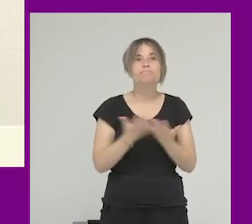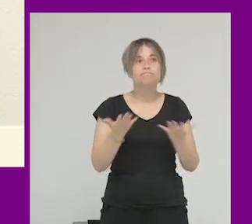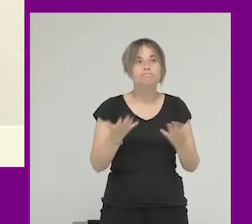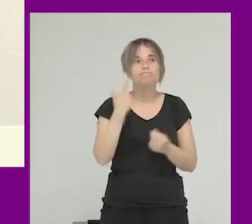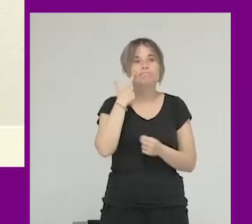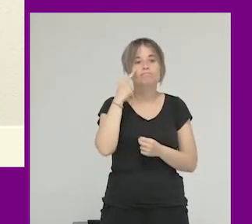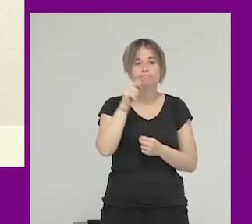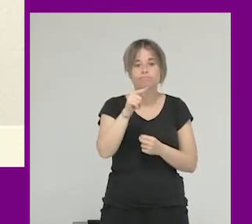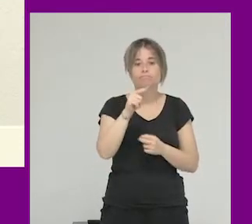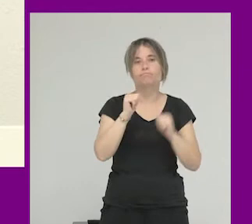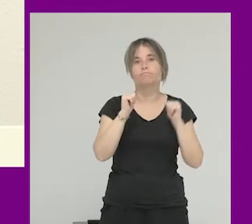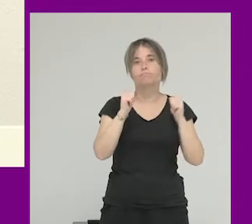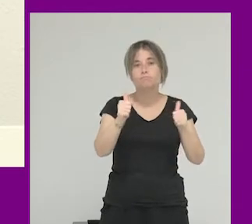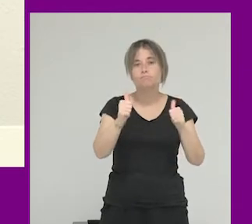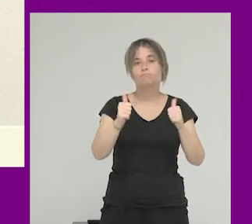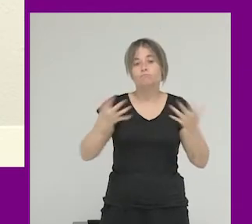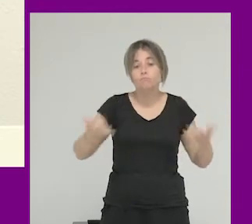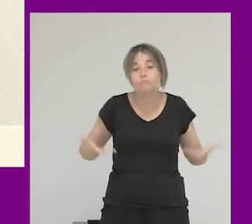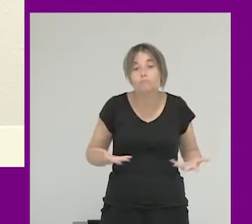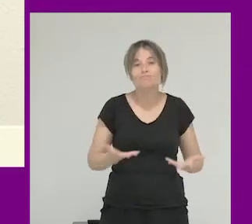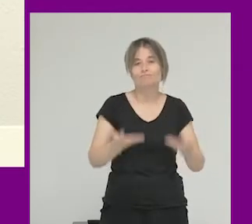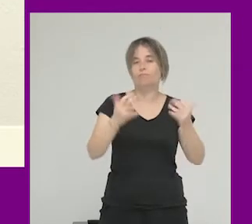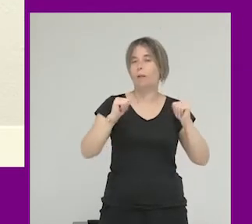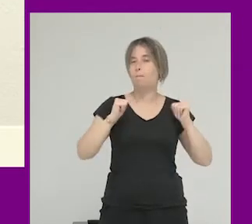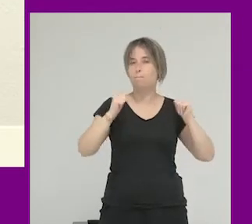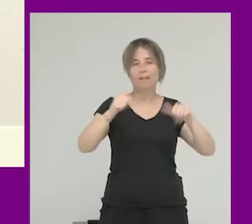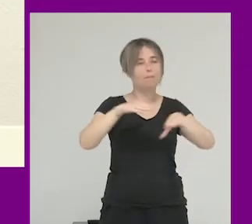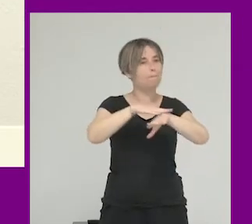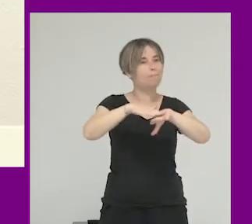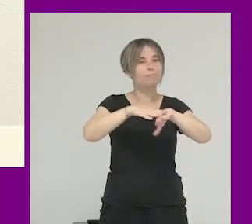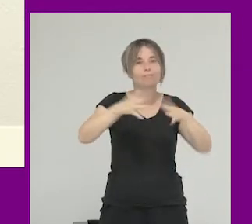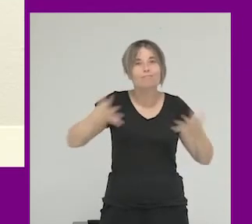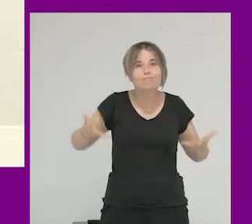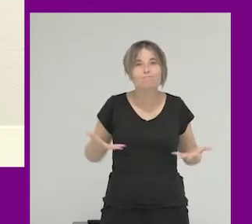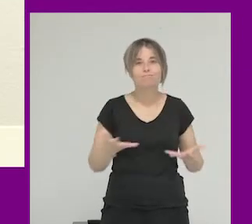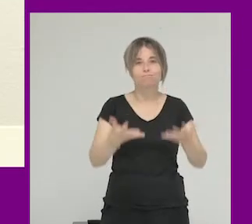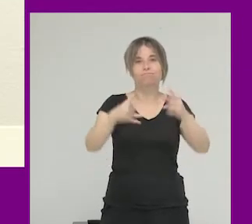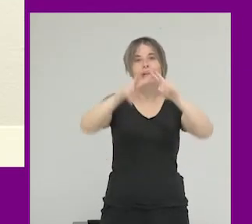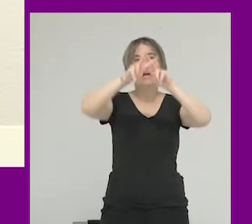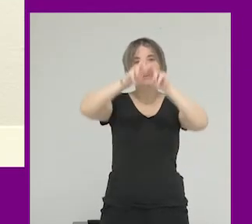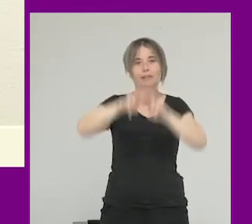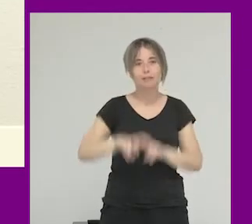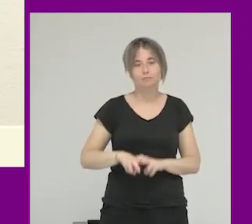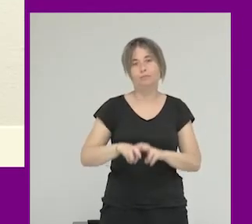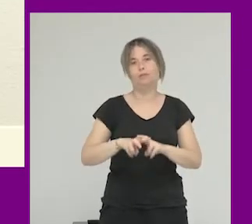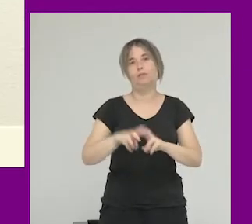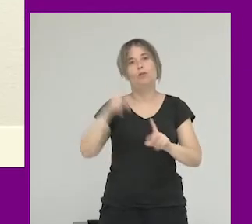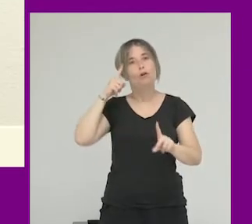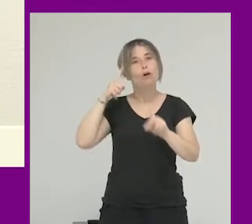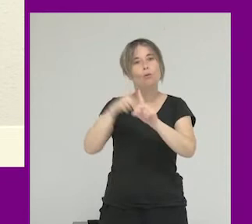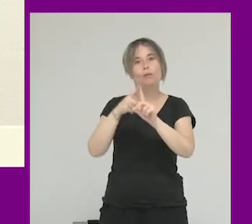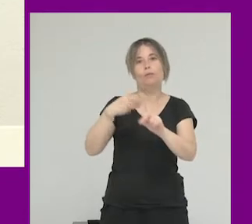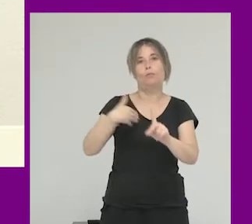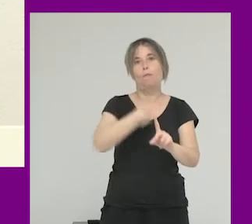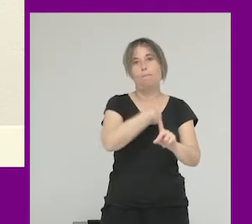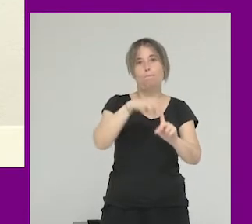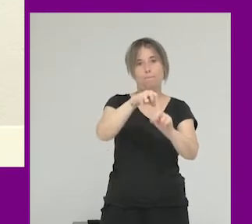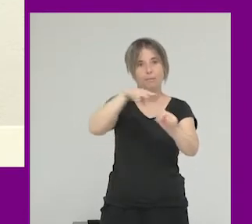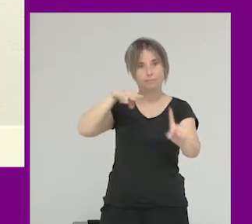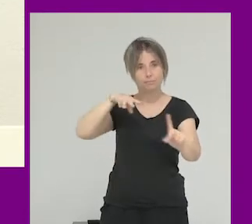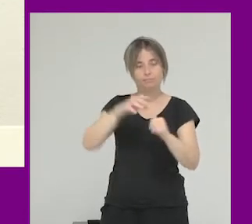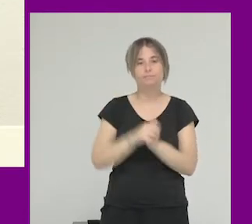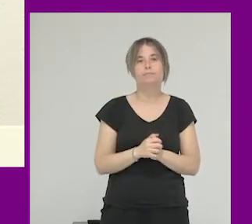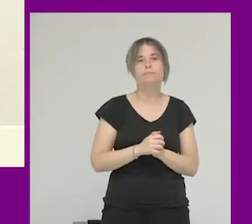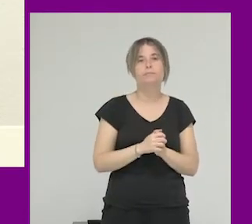y eso significó un impulso para la investigación desde la perspectiva de género. Sabéis que la